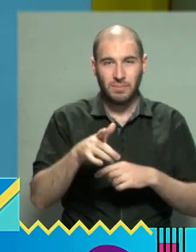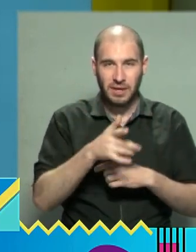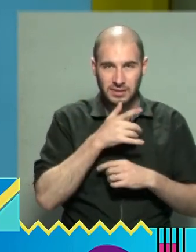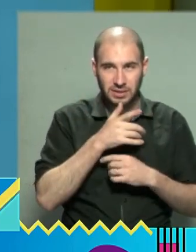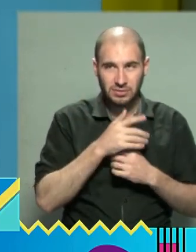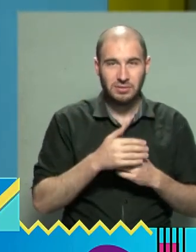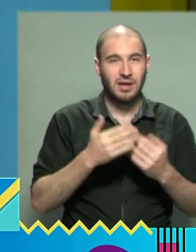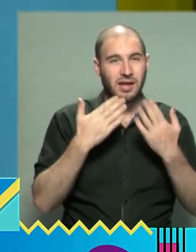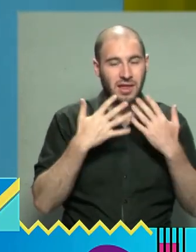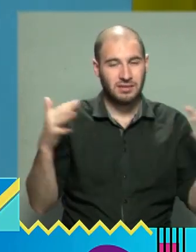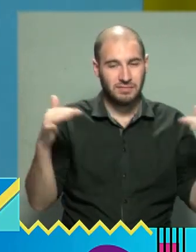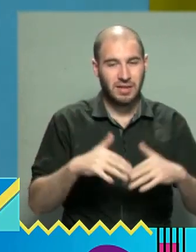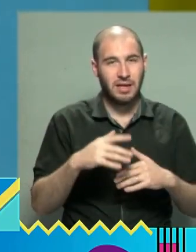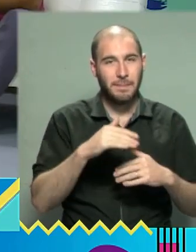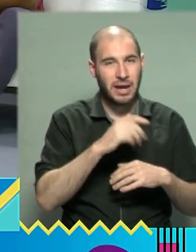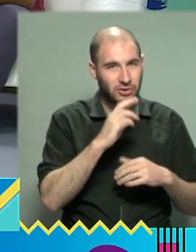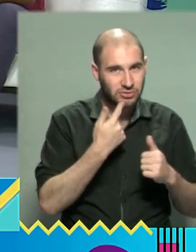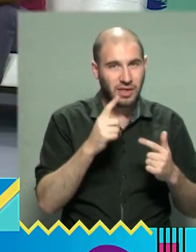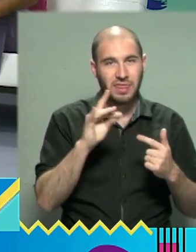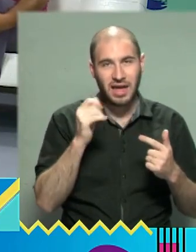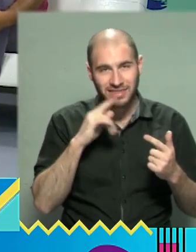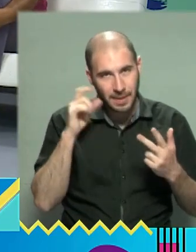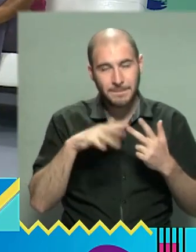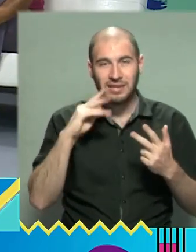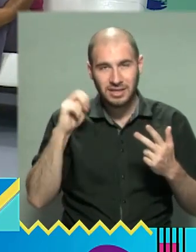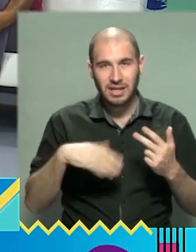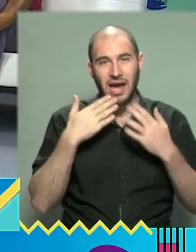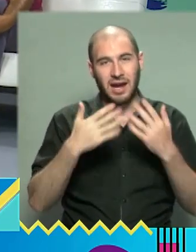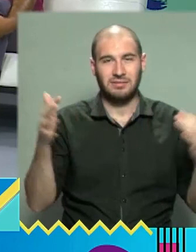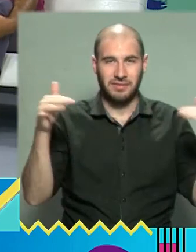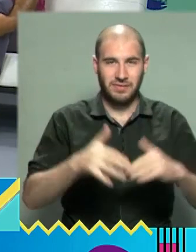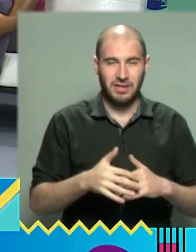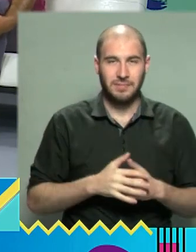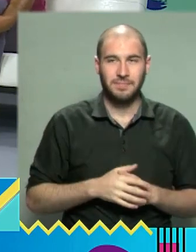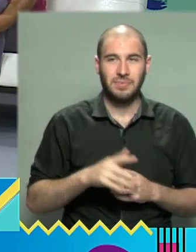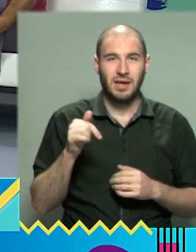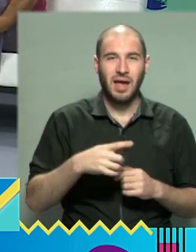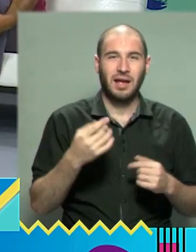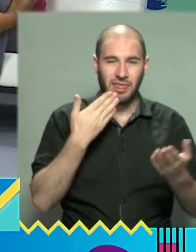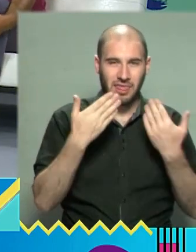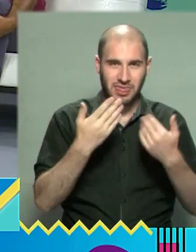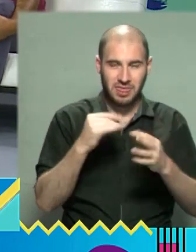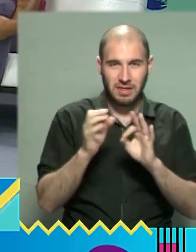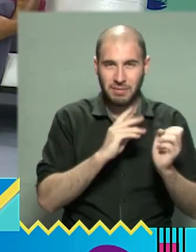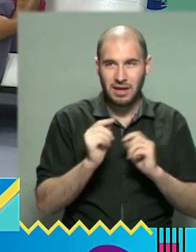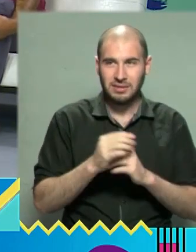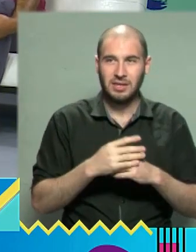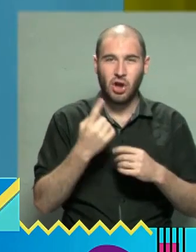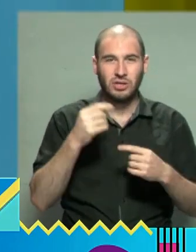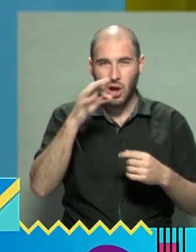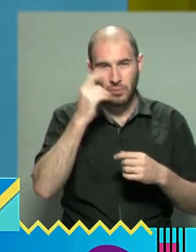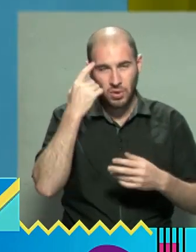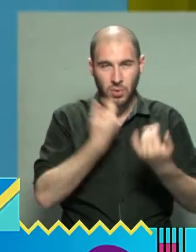Parecidos. Chicos, muchísimas gracias. Marcos, muchas gracias. Dante, gracias. Martín, muchísimas gracias por haber querido venir a debatir, a decir lo que